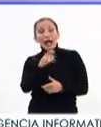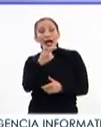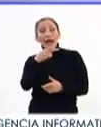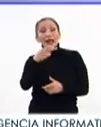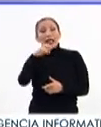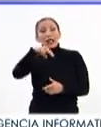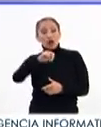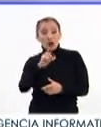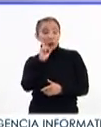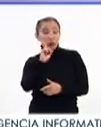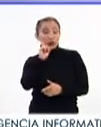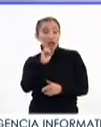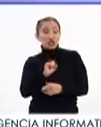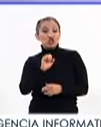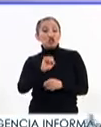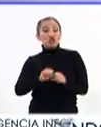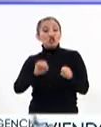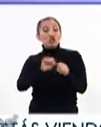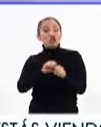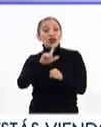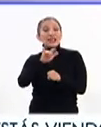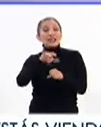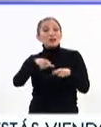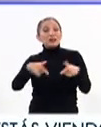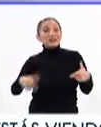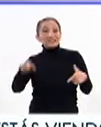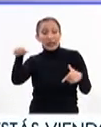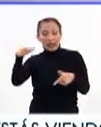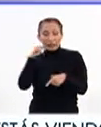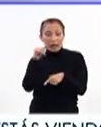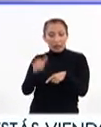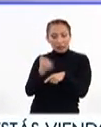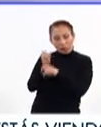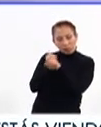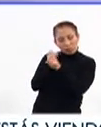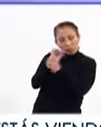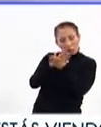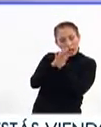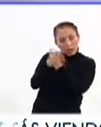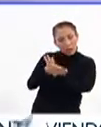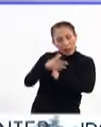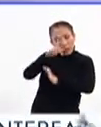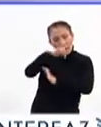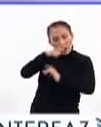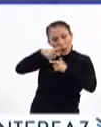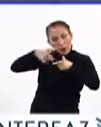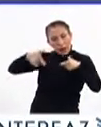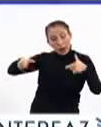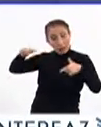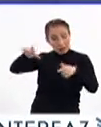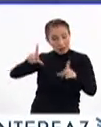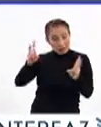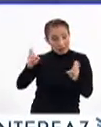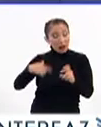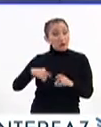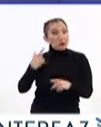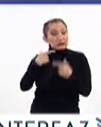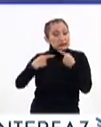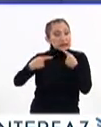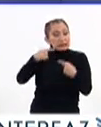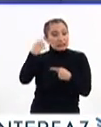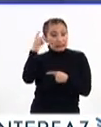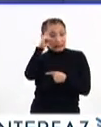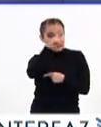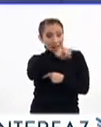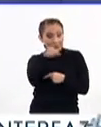Geno, una sociolingüista italiana que trabaja por la evolución del lenguaje, un tema muy polémico, Eli,